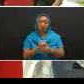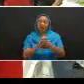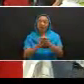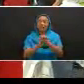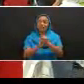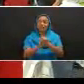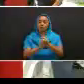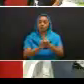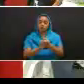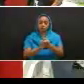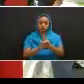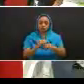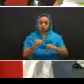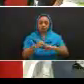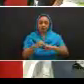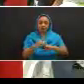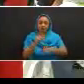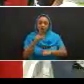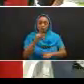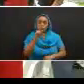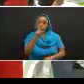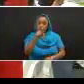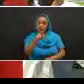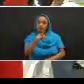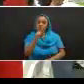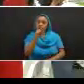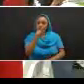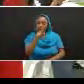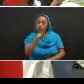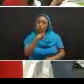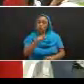Pero tú ahí en tu lugar,